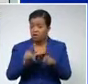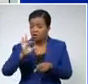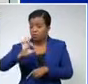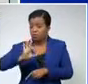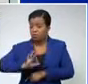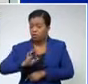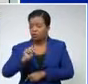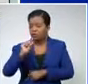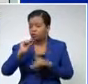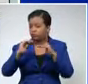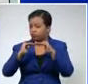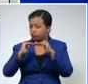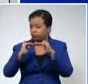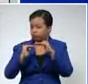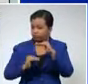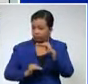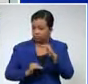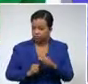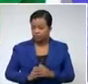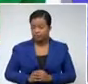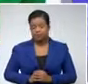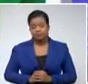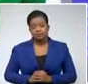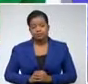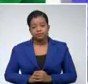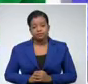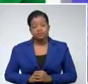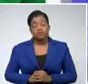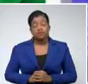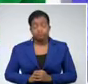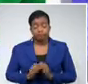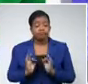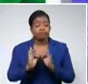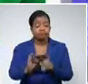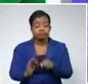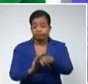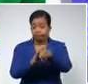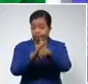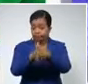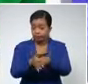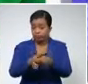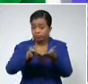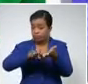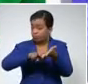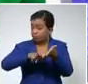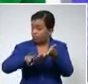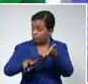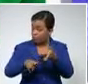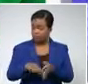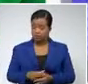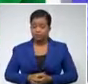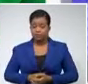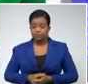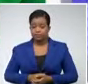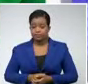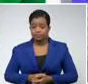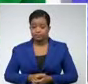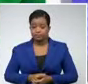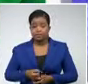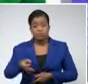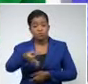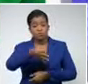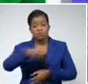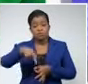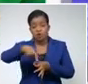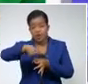inferiores. Bueno, este es el comportamiento, estas son las provincias y el municipio especial Isla de la